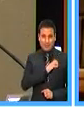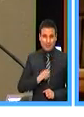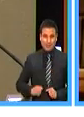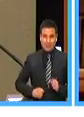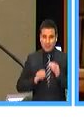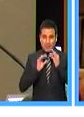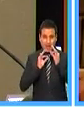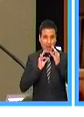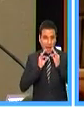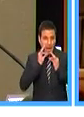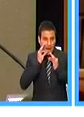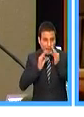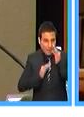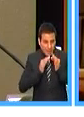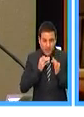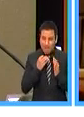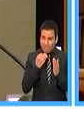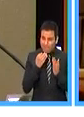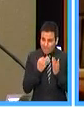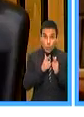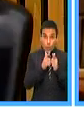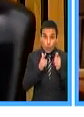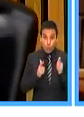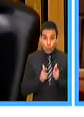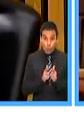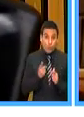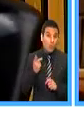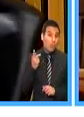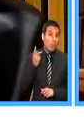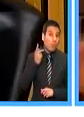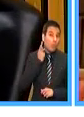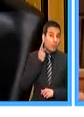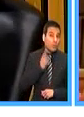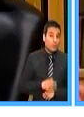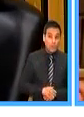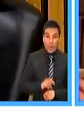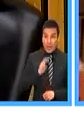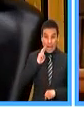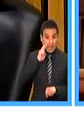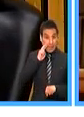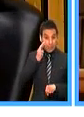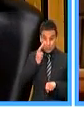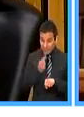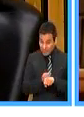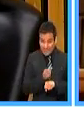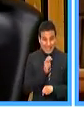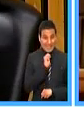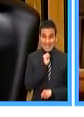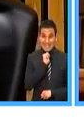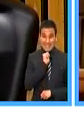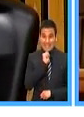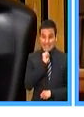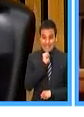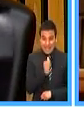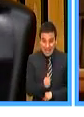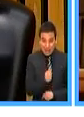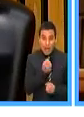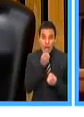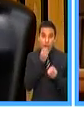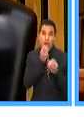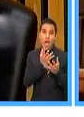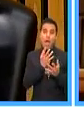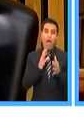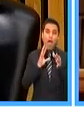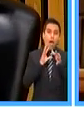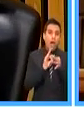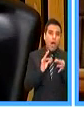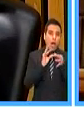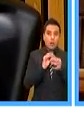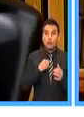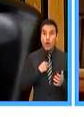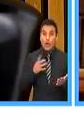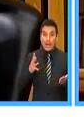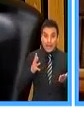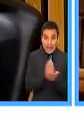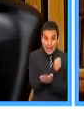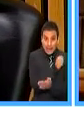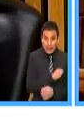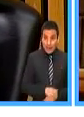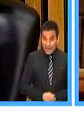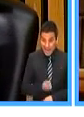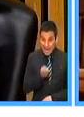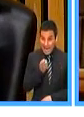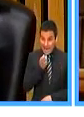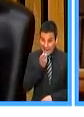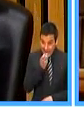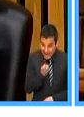eso es que mañana pues vamos a imponer distintas sanciones. Algunas de las más vistosas pues son a las que tú te has